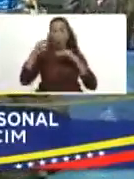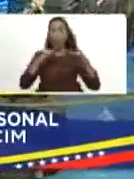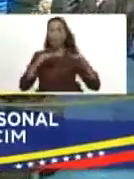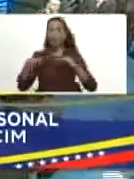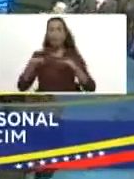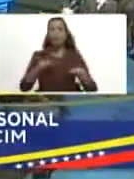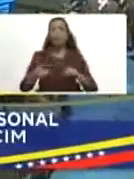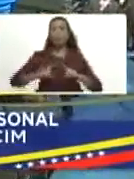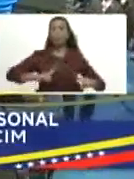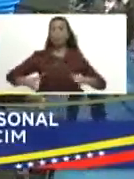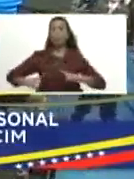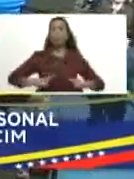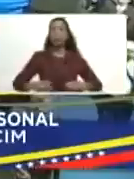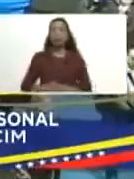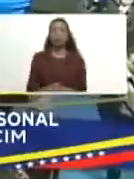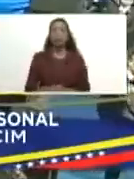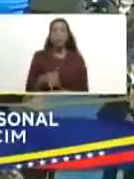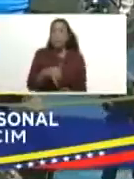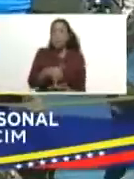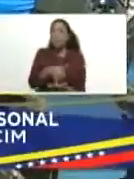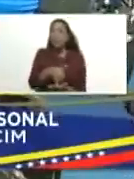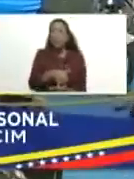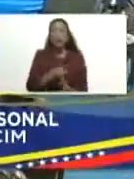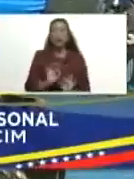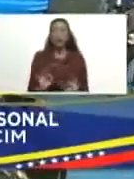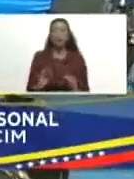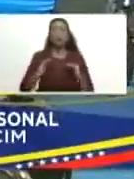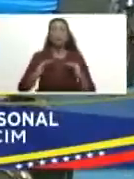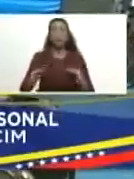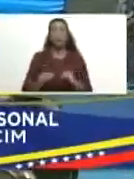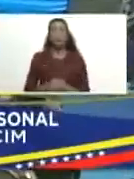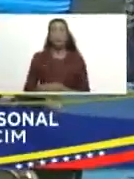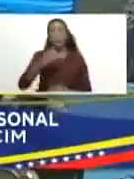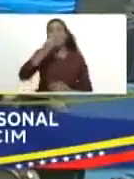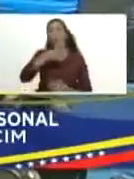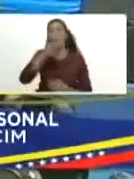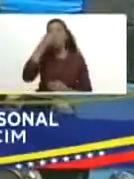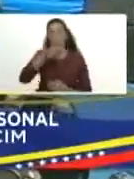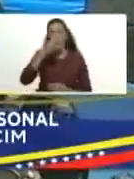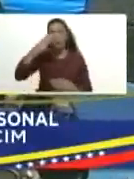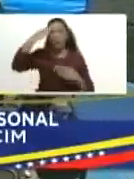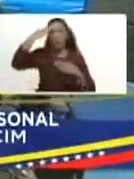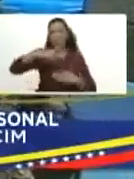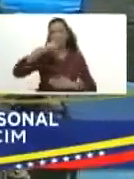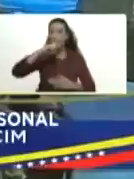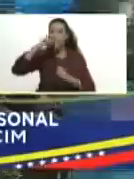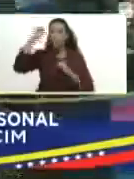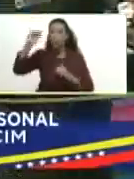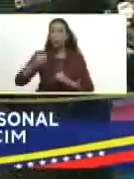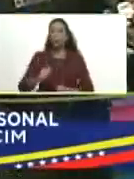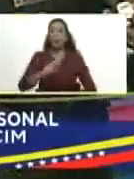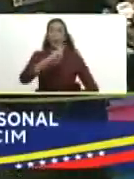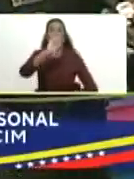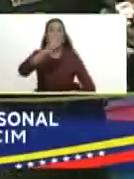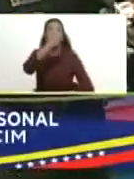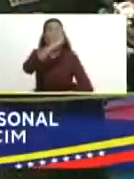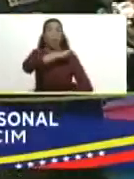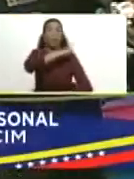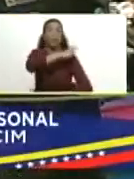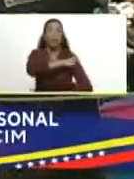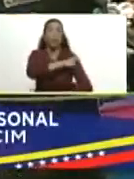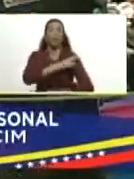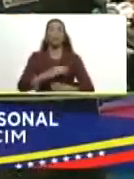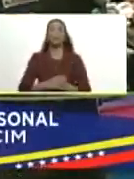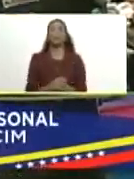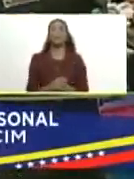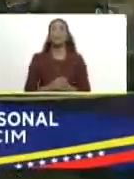movilización cívico-militar. Buenas tardes, mi comandante jefe. Permiso para recibir el grado de primer teniente de la Fuerza Armada